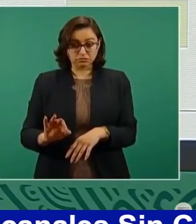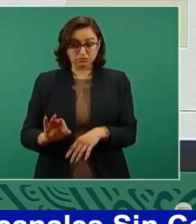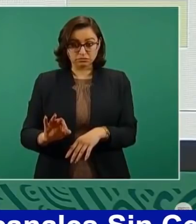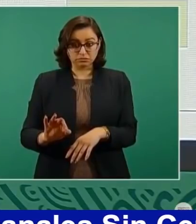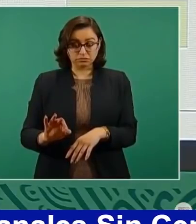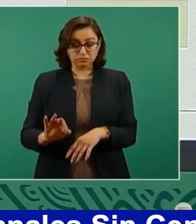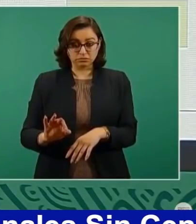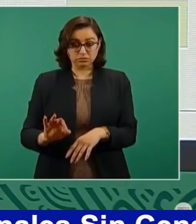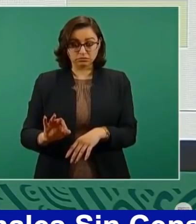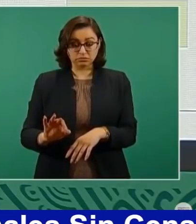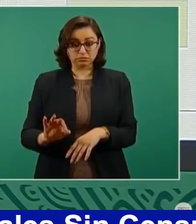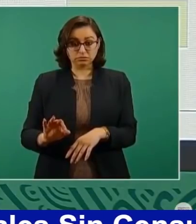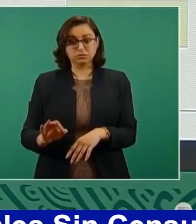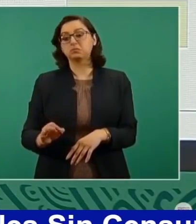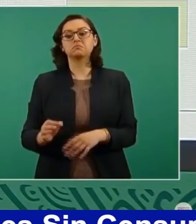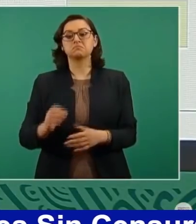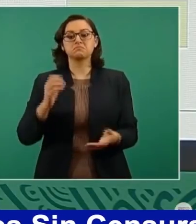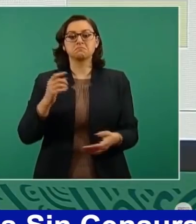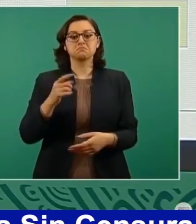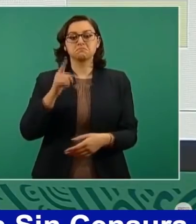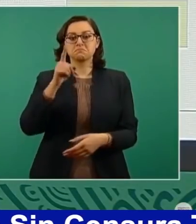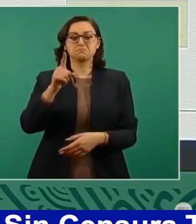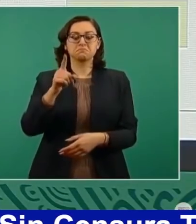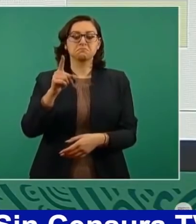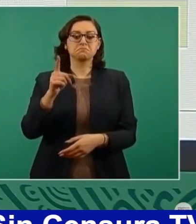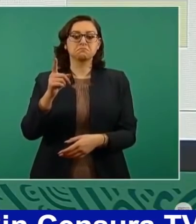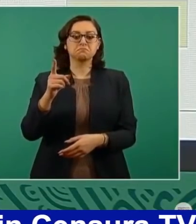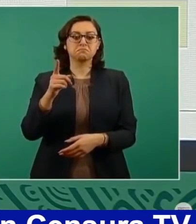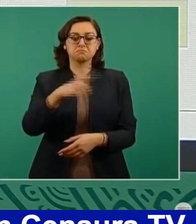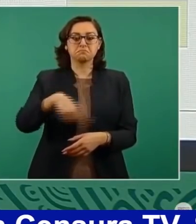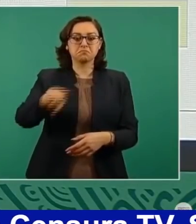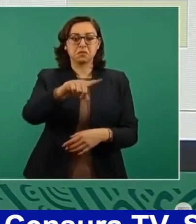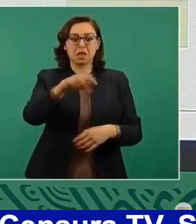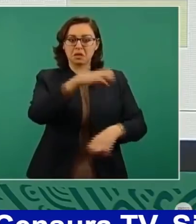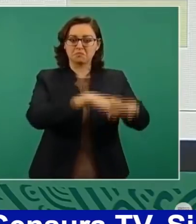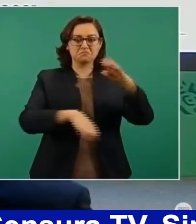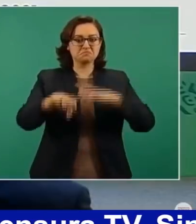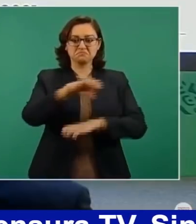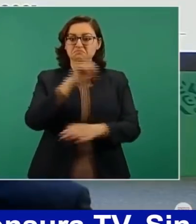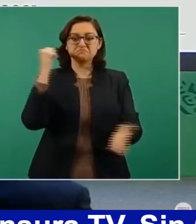no lo aprobaron los del sector empresarial.